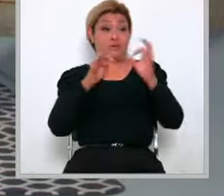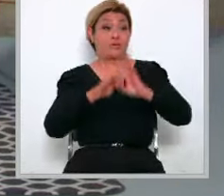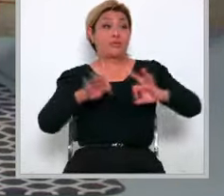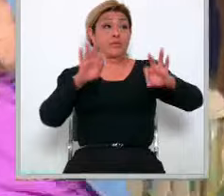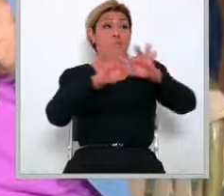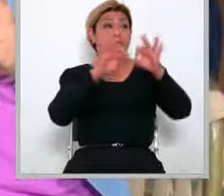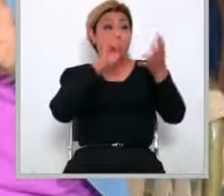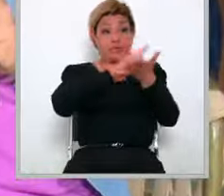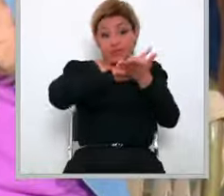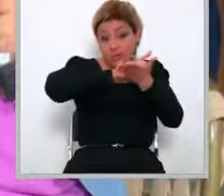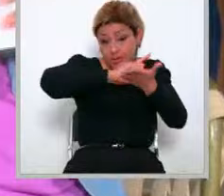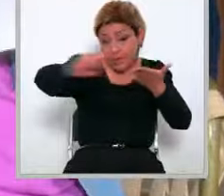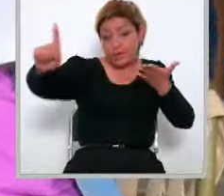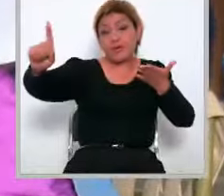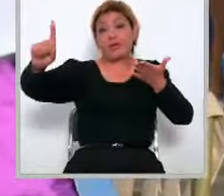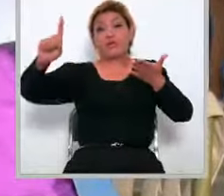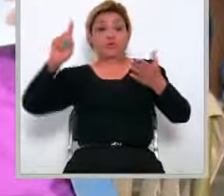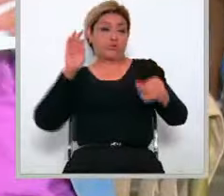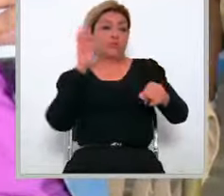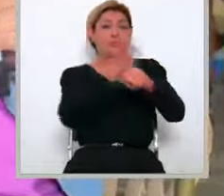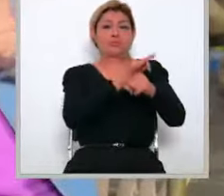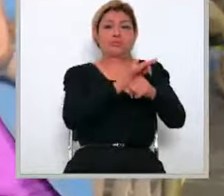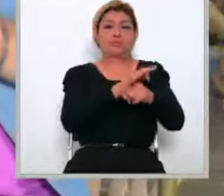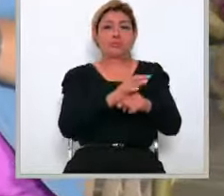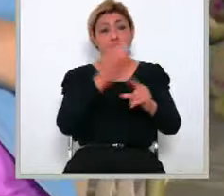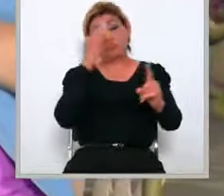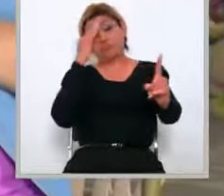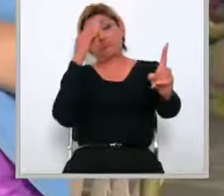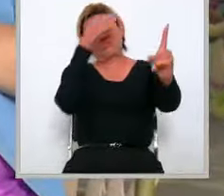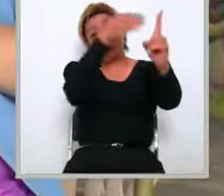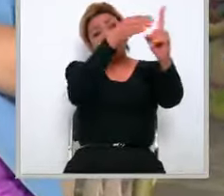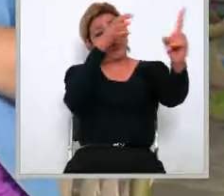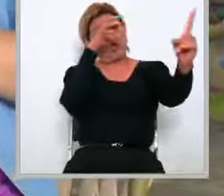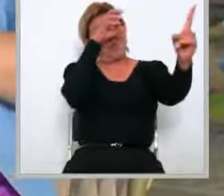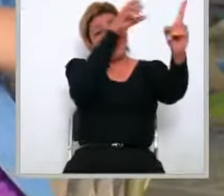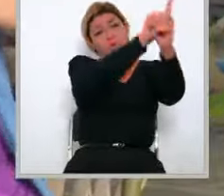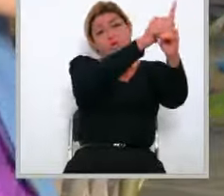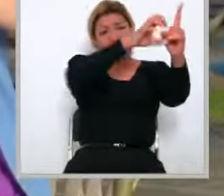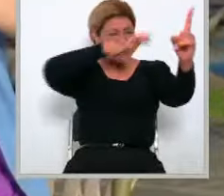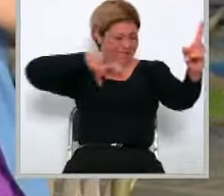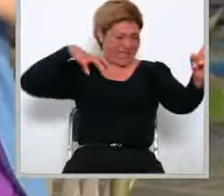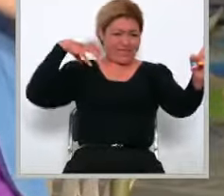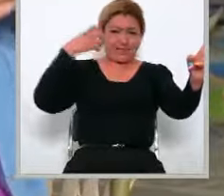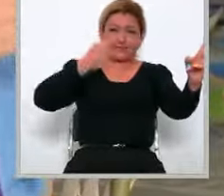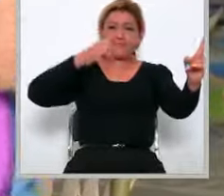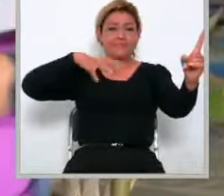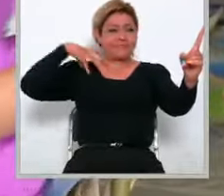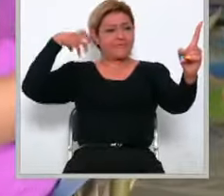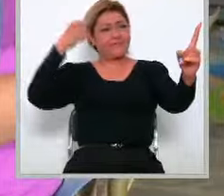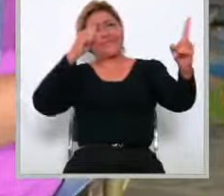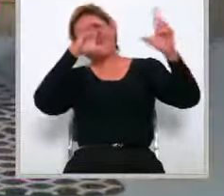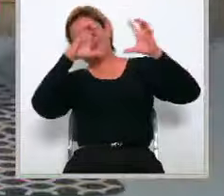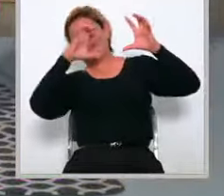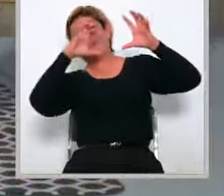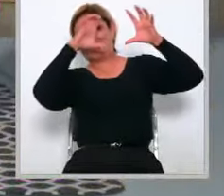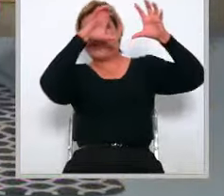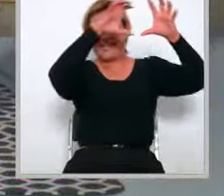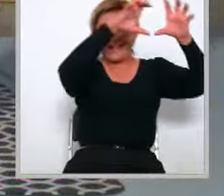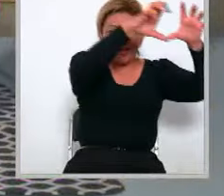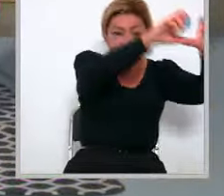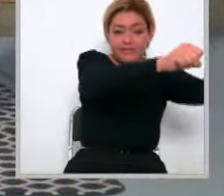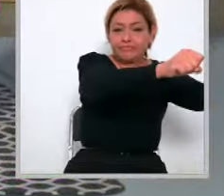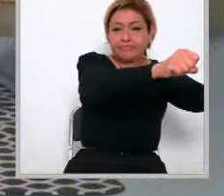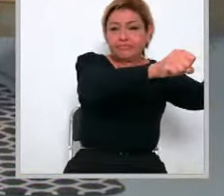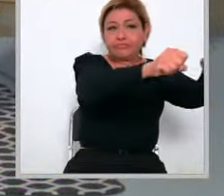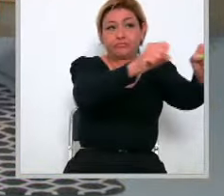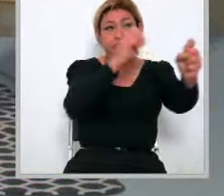conseguir algo, esfuércense y nunca dejen de perseguir sus sueños. Eso, muy bien, Ian. Y de este lado, Xochitl, por favor, igual